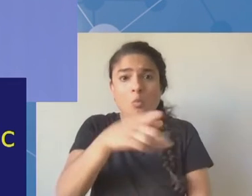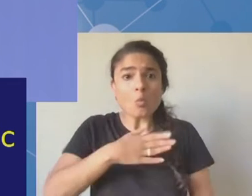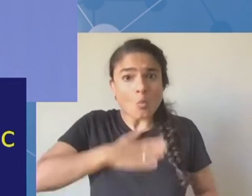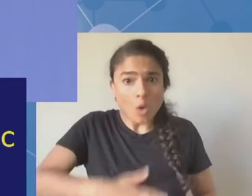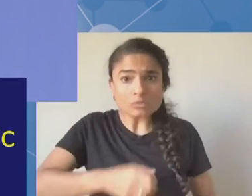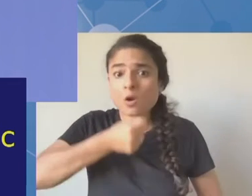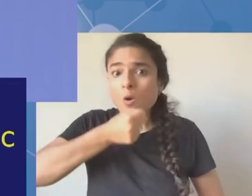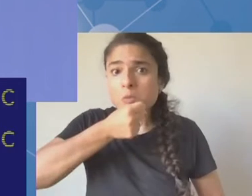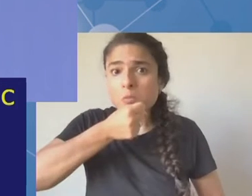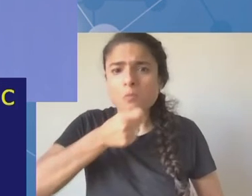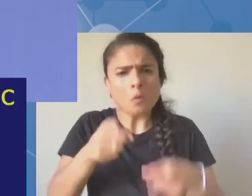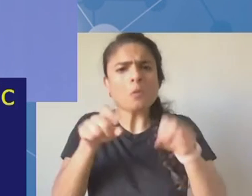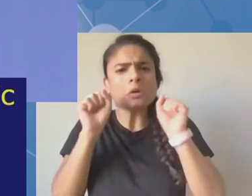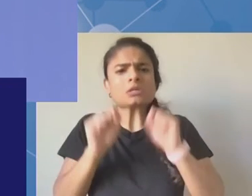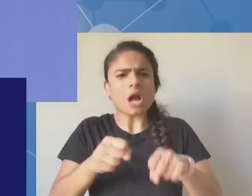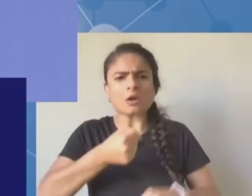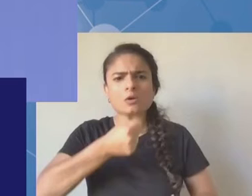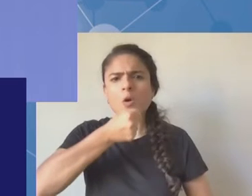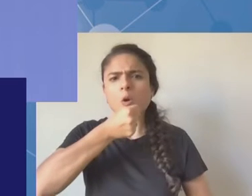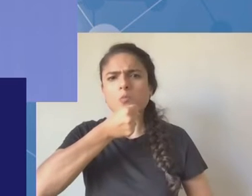micrófono elegido.